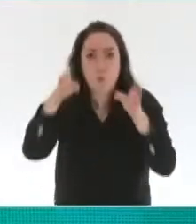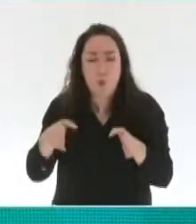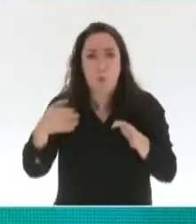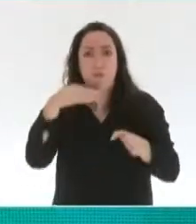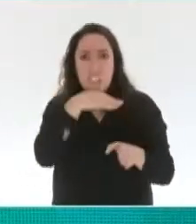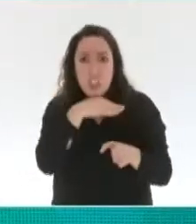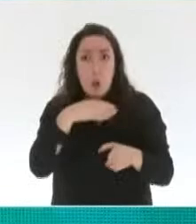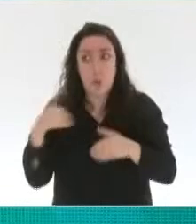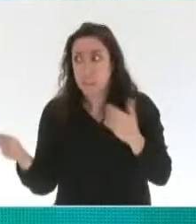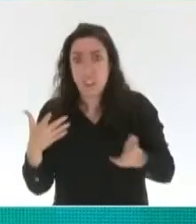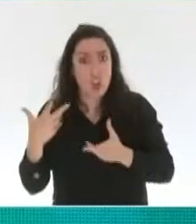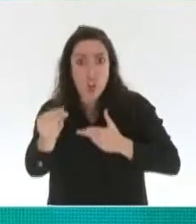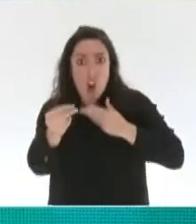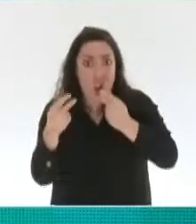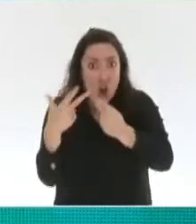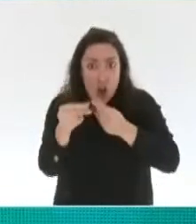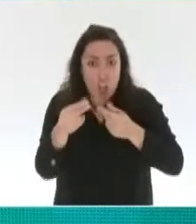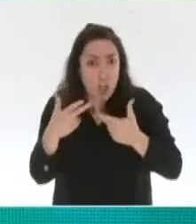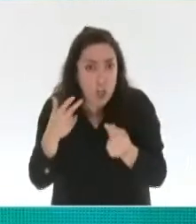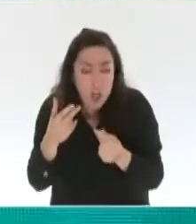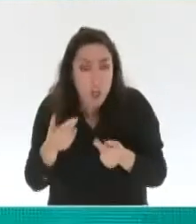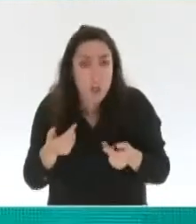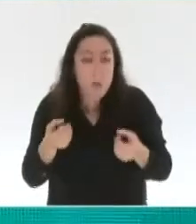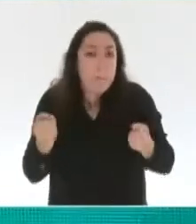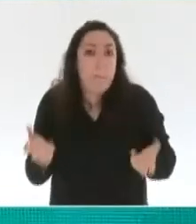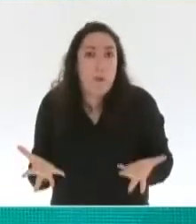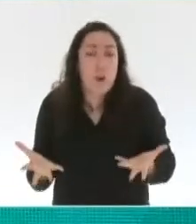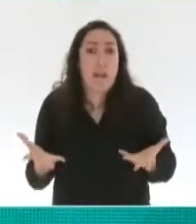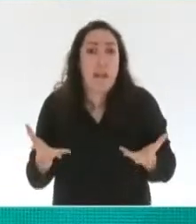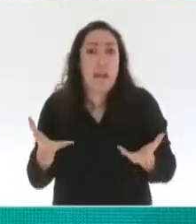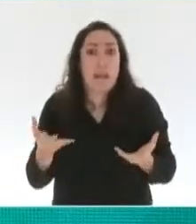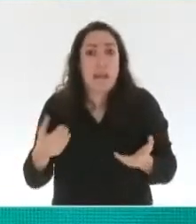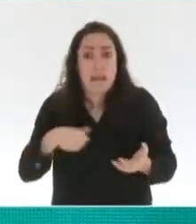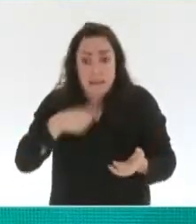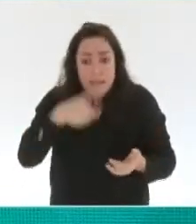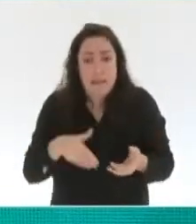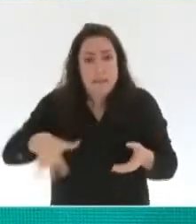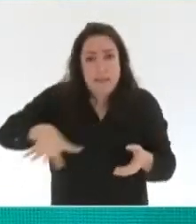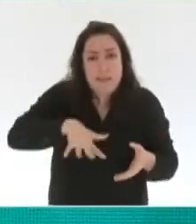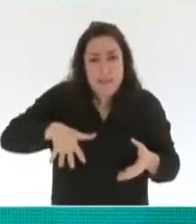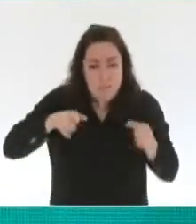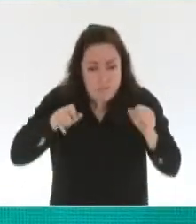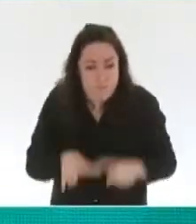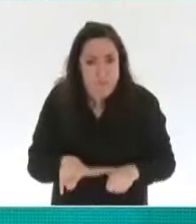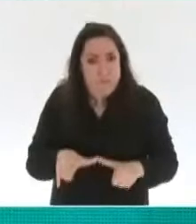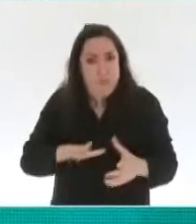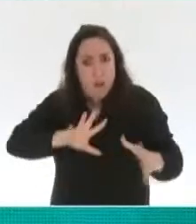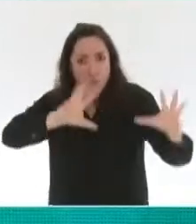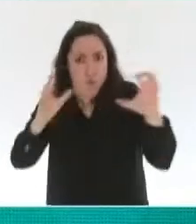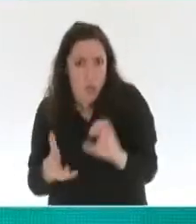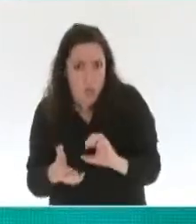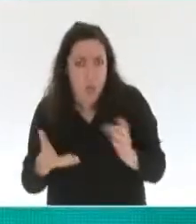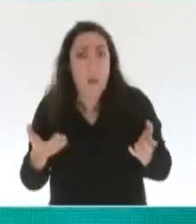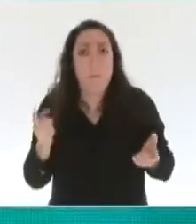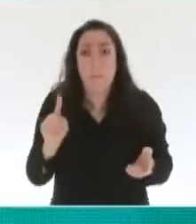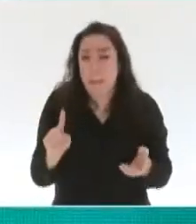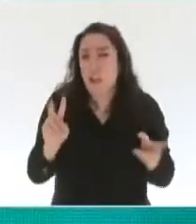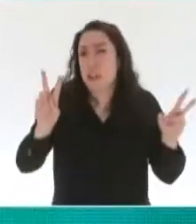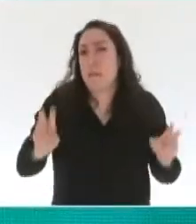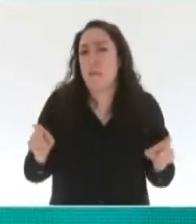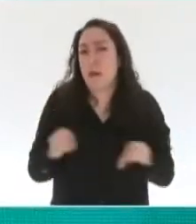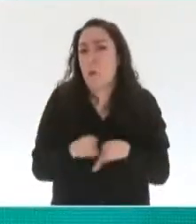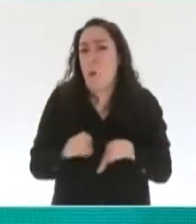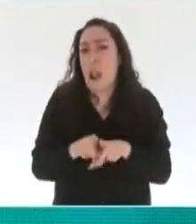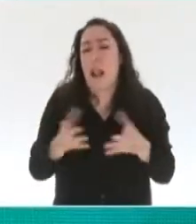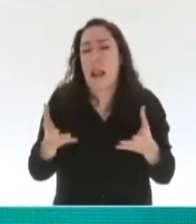rechazada por los vecinos porque arruina la identidad del barrio eh pero cuestiones como